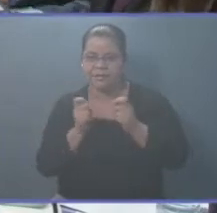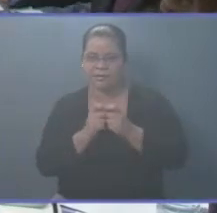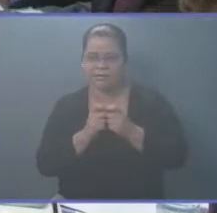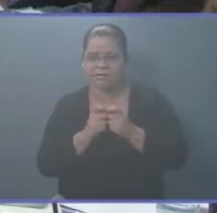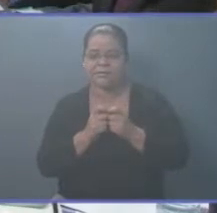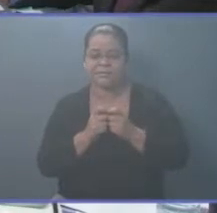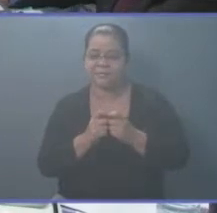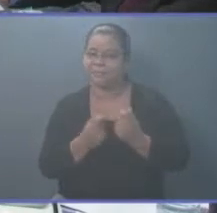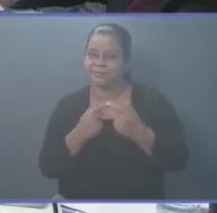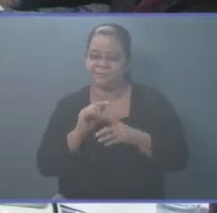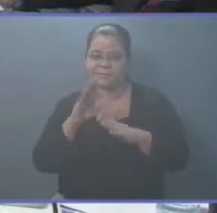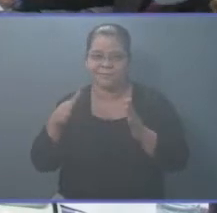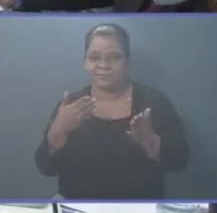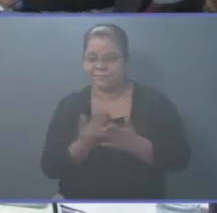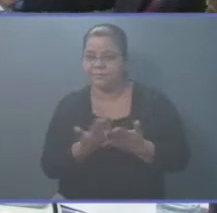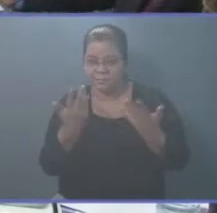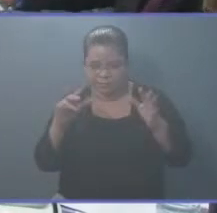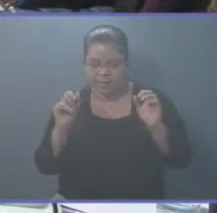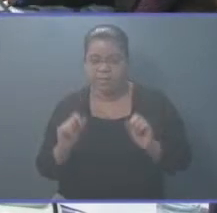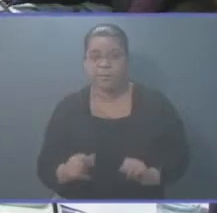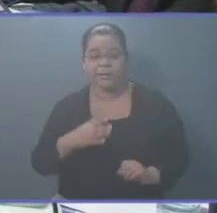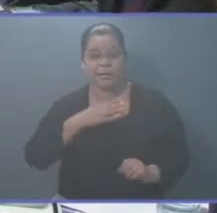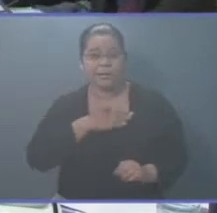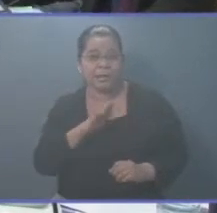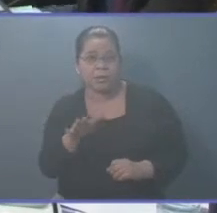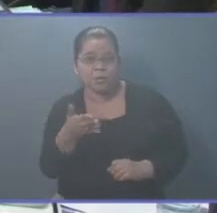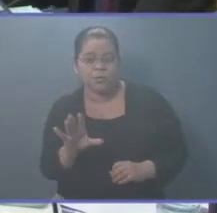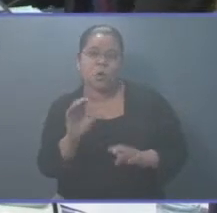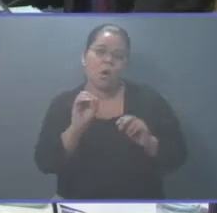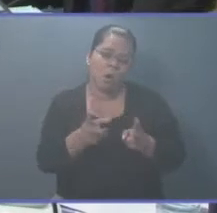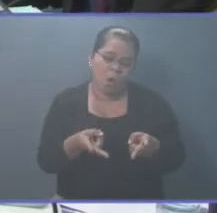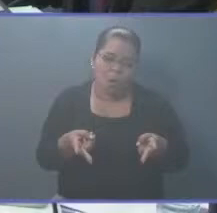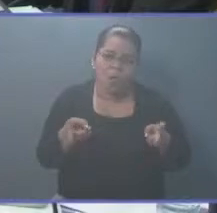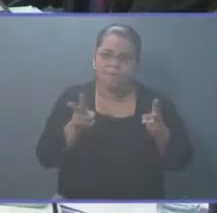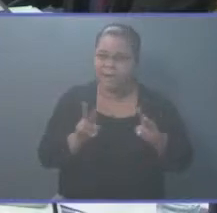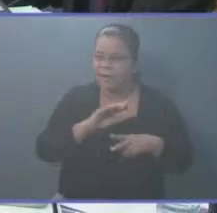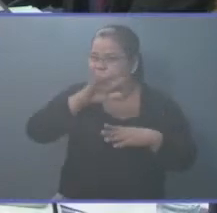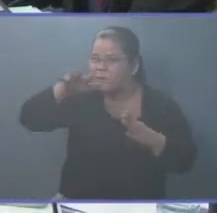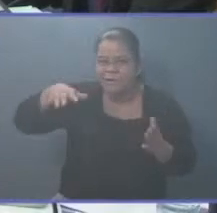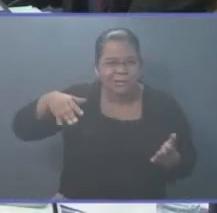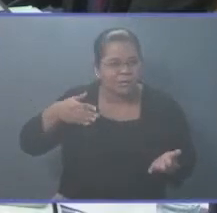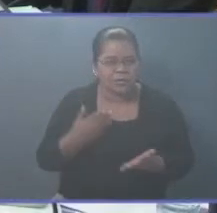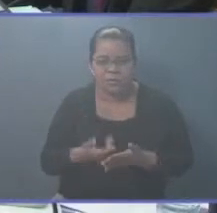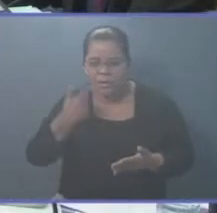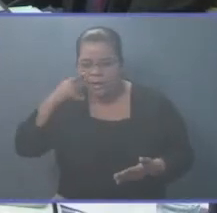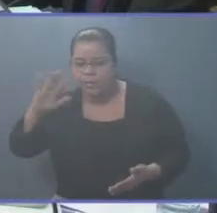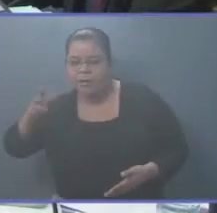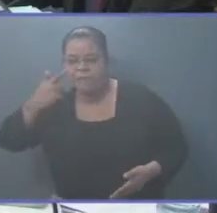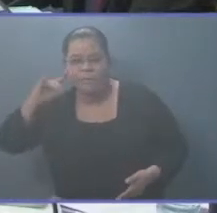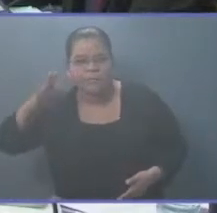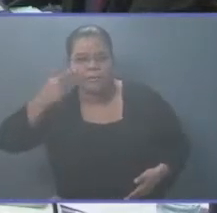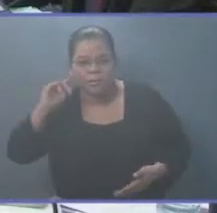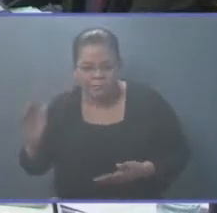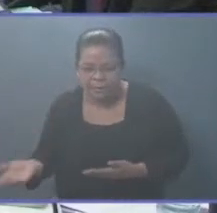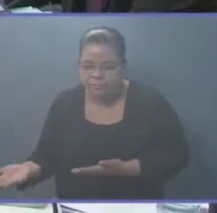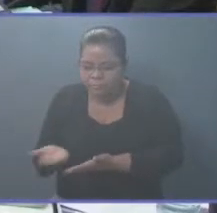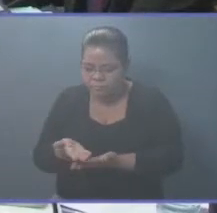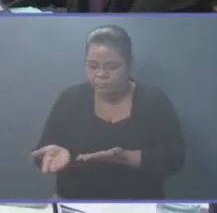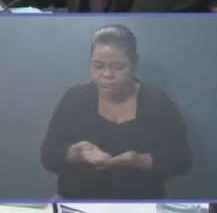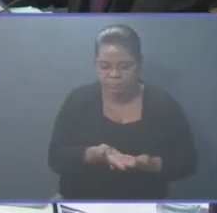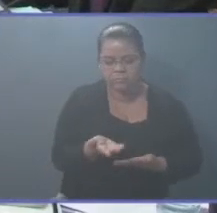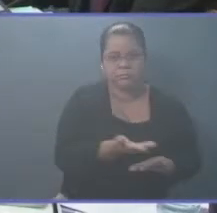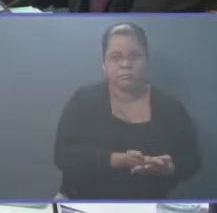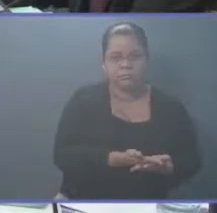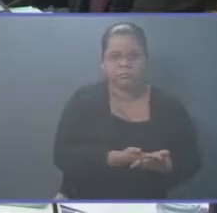uso de que exista uso y valoración de todos los elementos de prueba. La prueba de referencia,